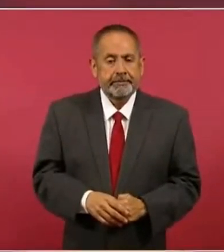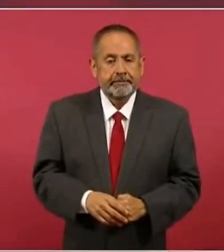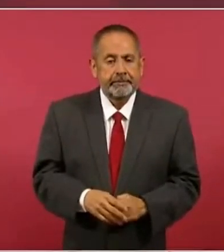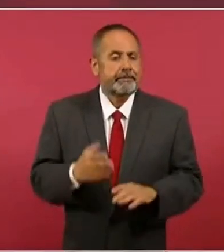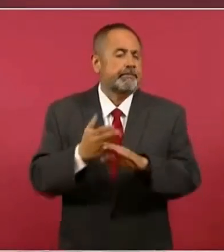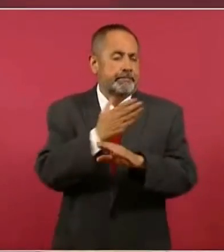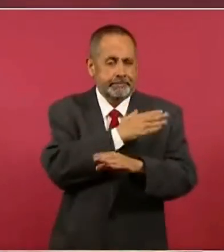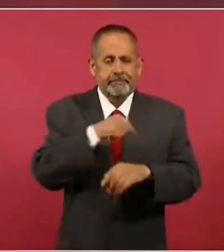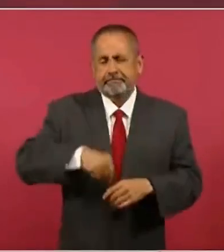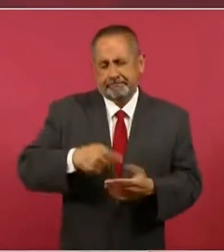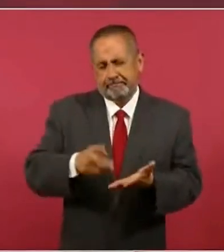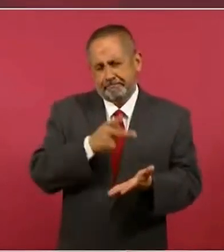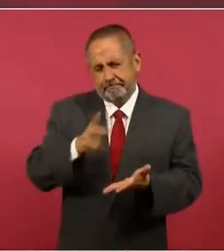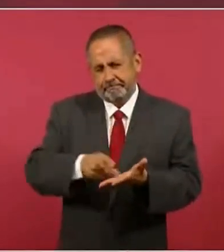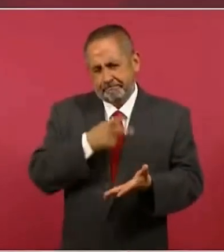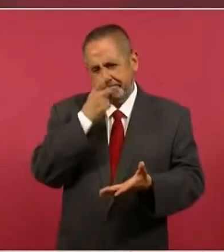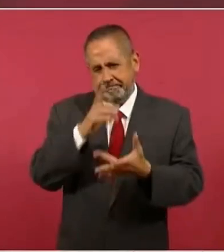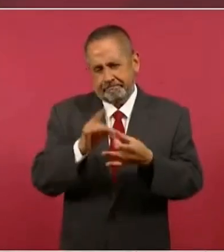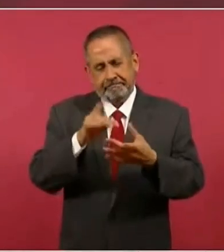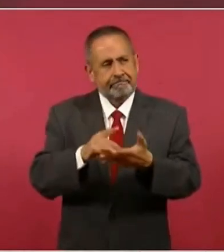lo hemos dicho Aquí muchas veces